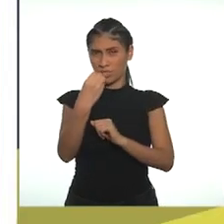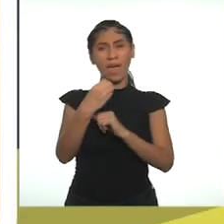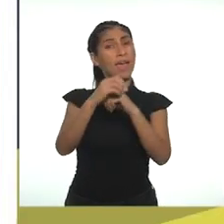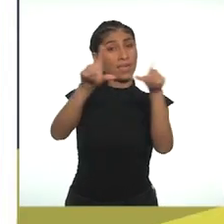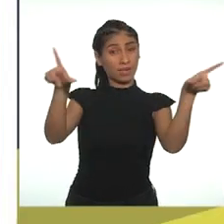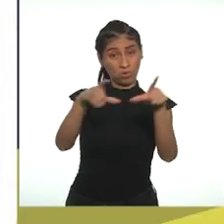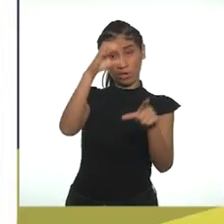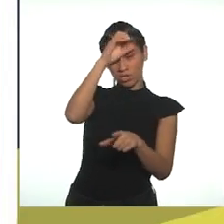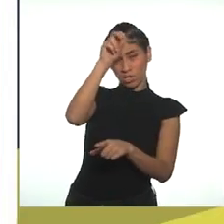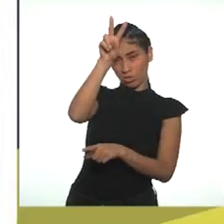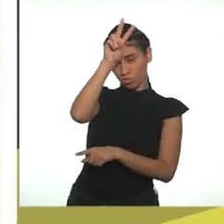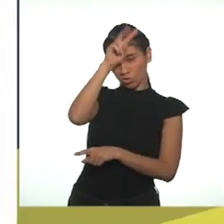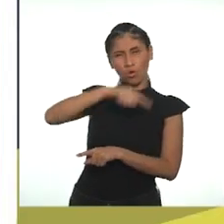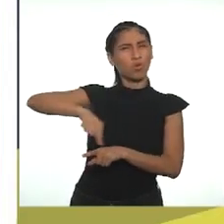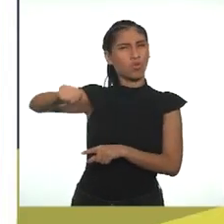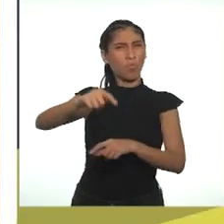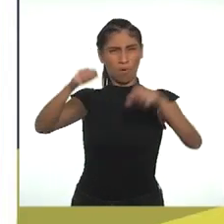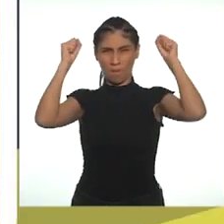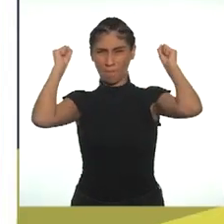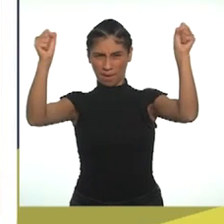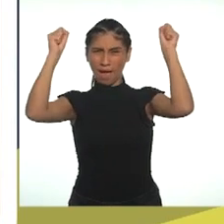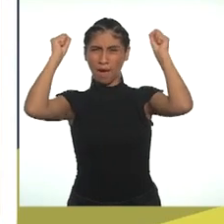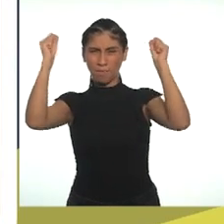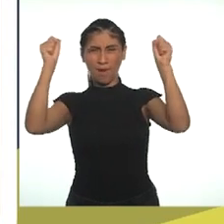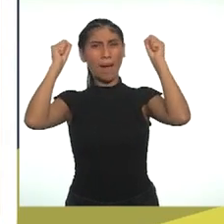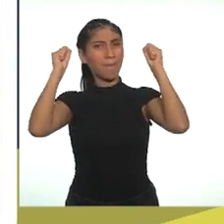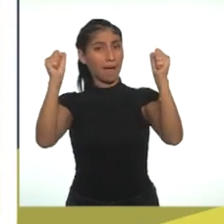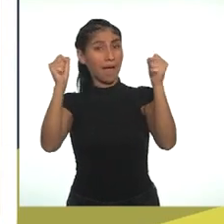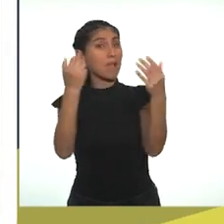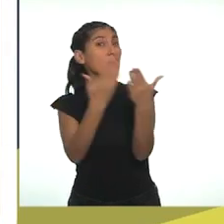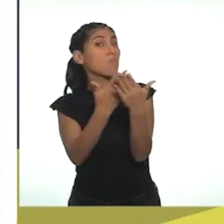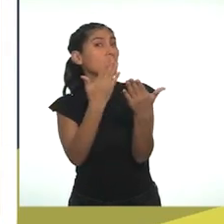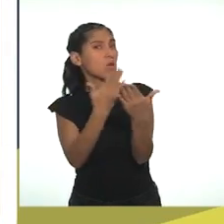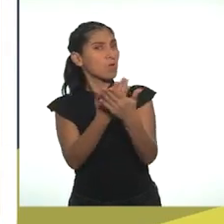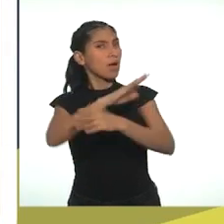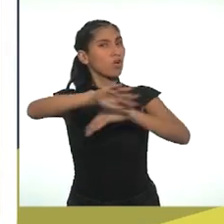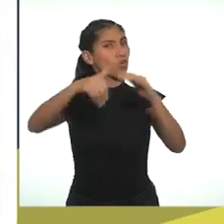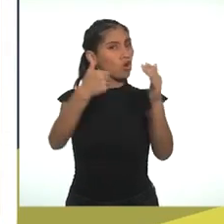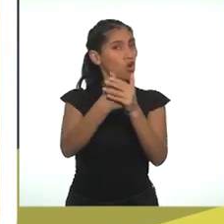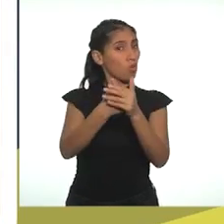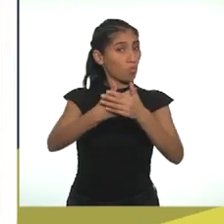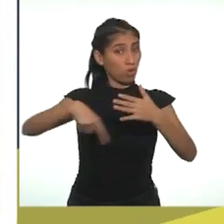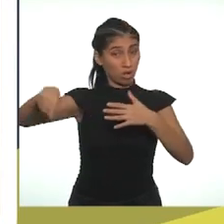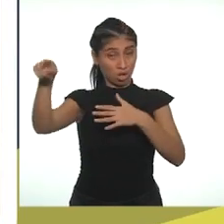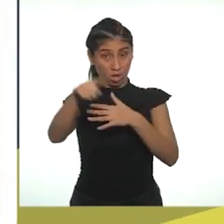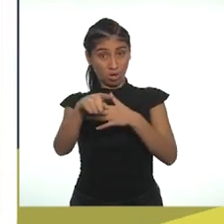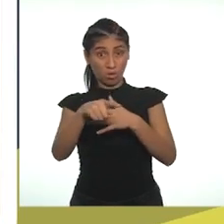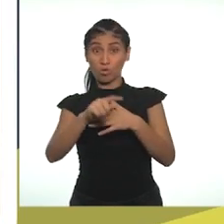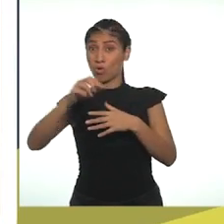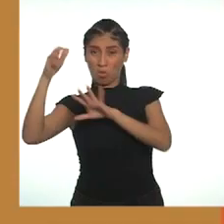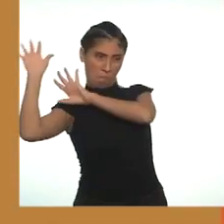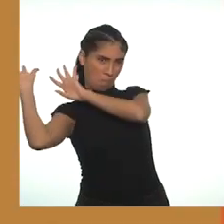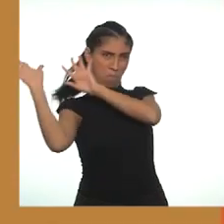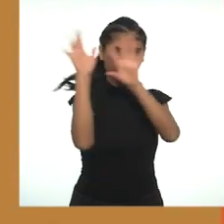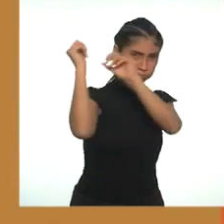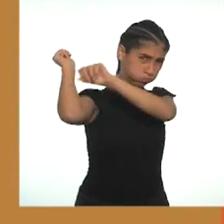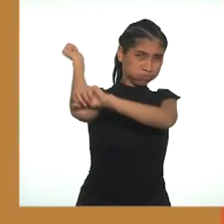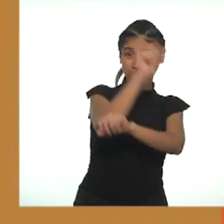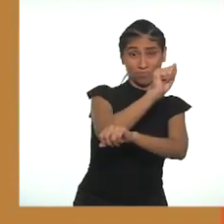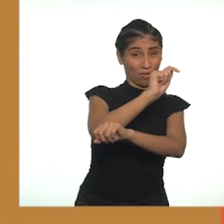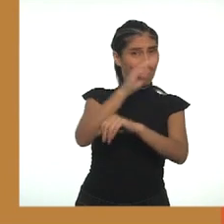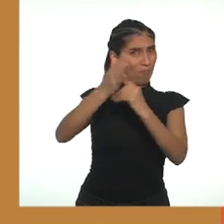fue un ejemplo de que la rebeldía era posible y puso en evidencia que las tropas realistas no eran invencibles.